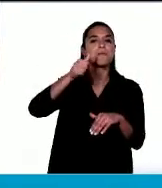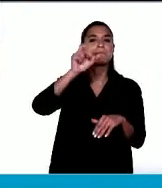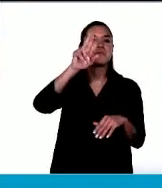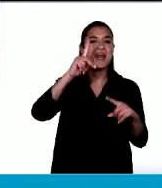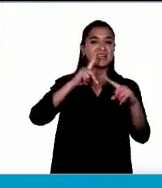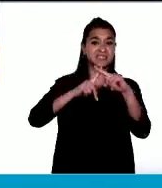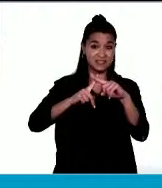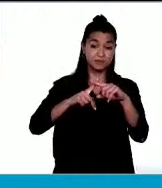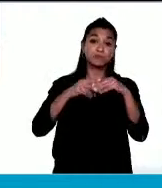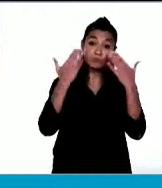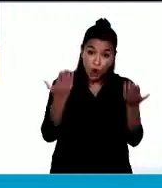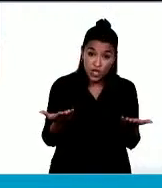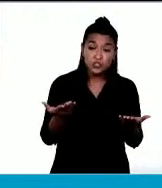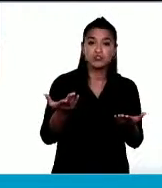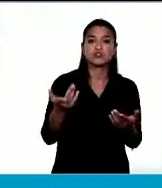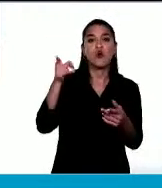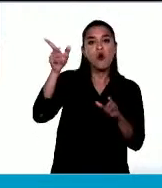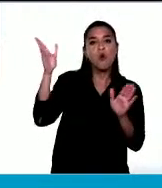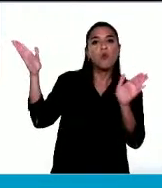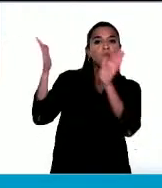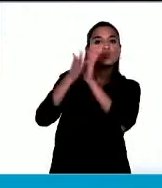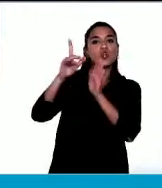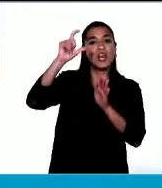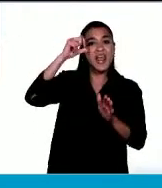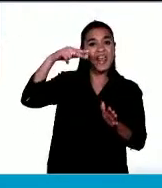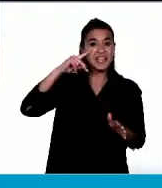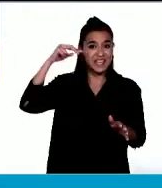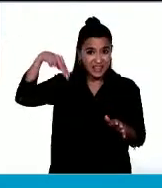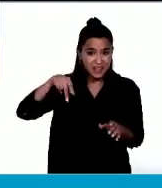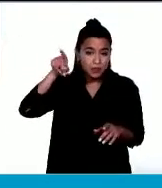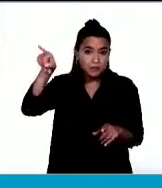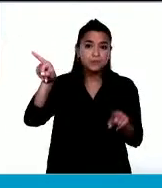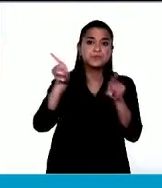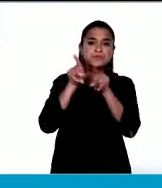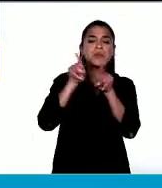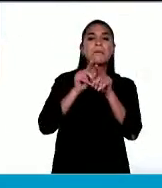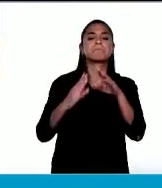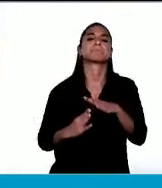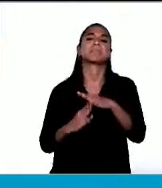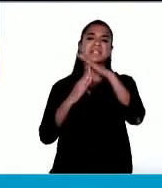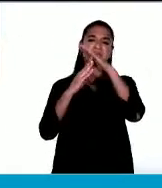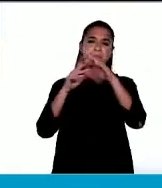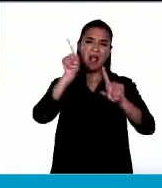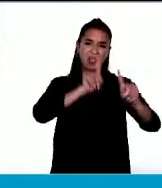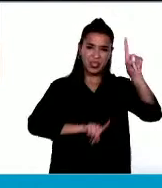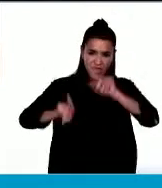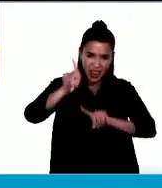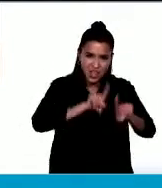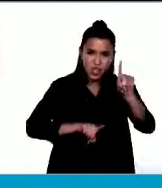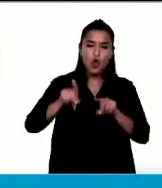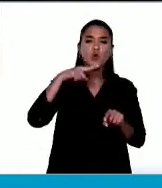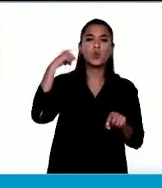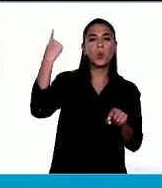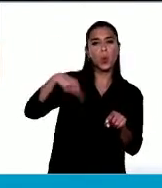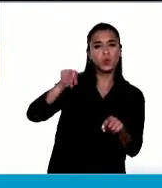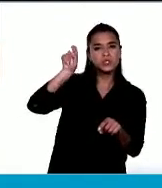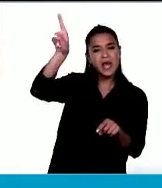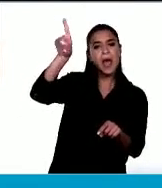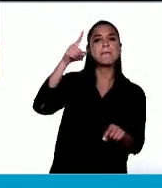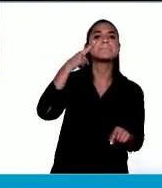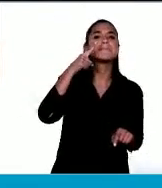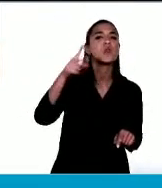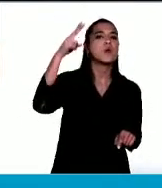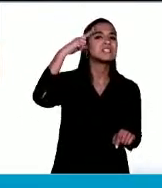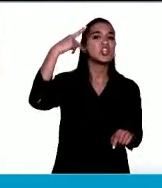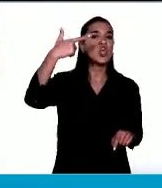que quien fuera junto a Lenin al frente del partido bolchevique, uno de los principales dirigentes de la Revolución Rusa de